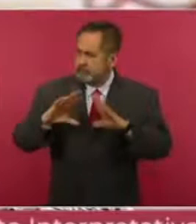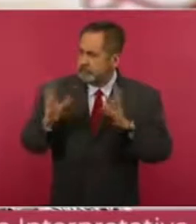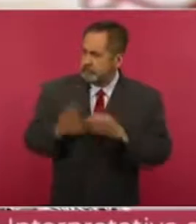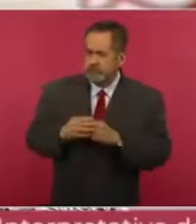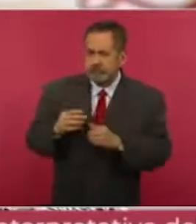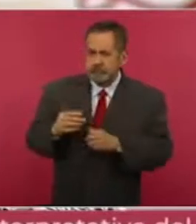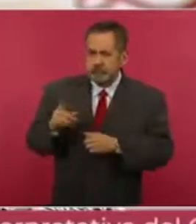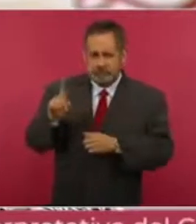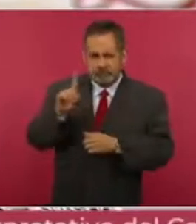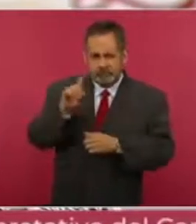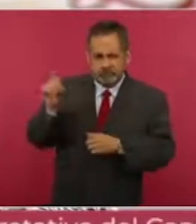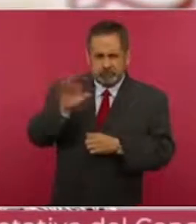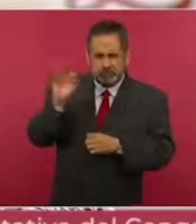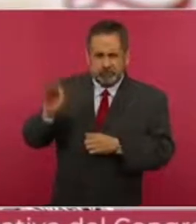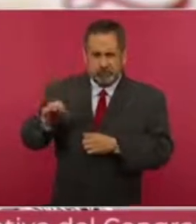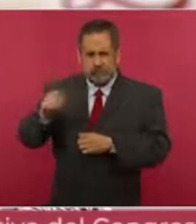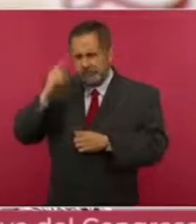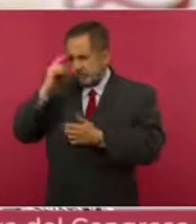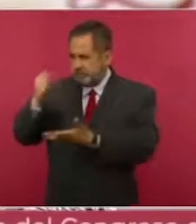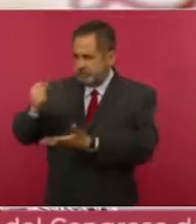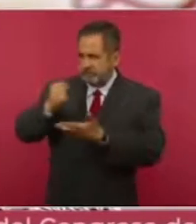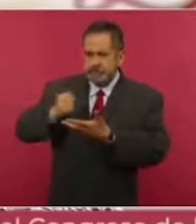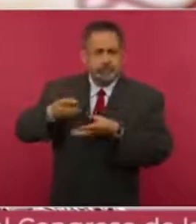el 100% de gasto de publicidad?